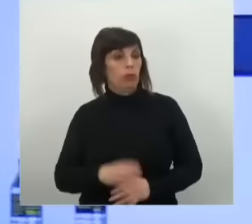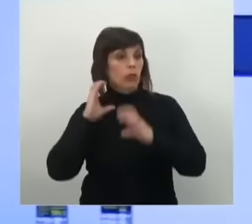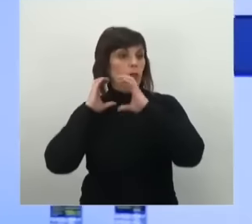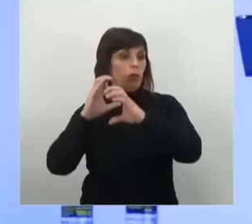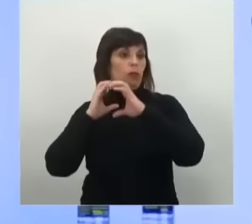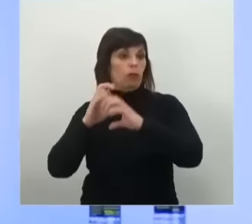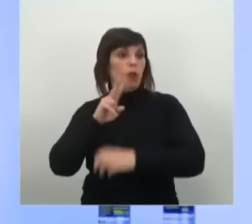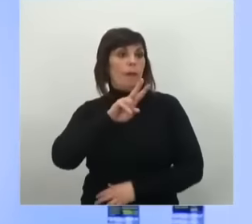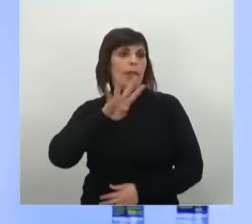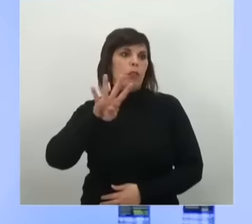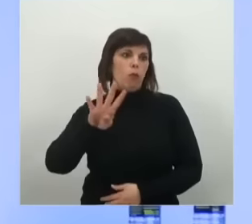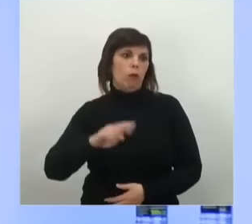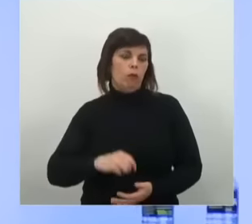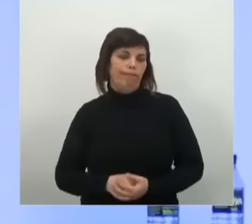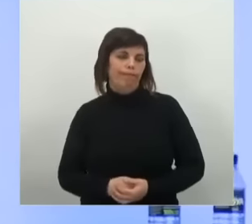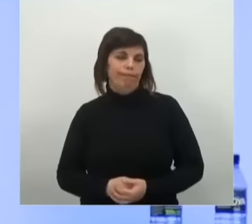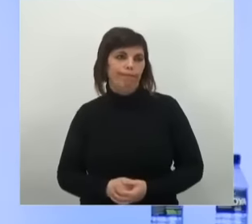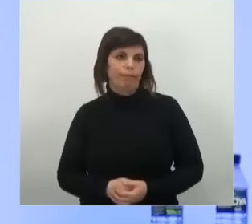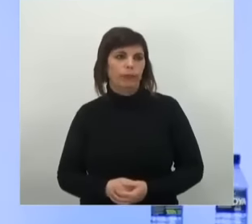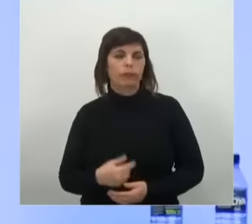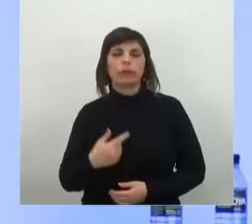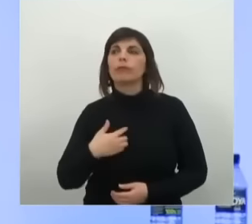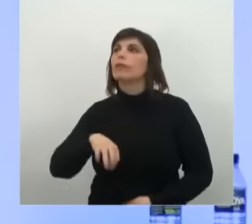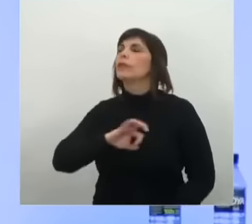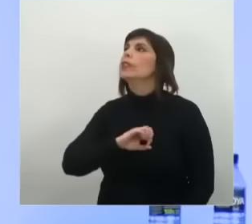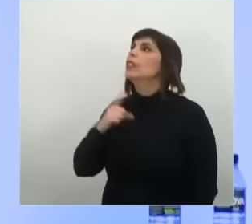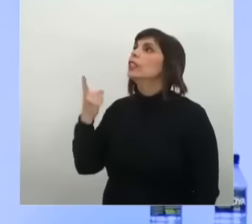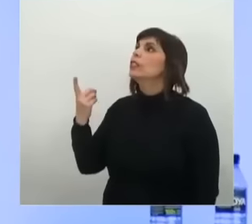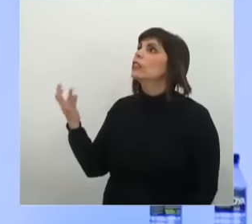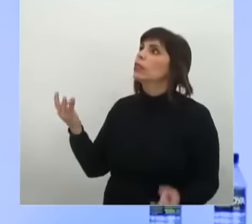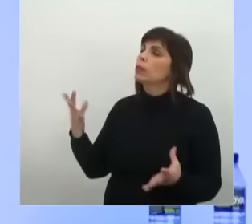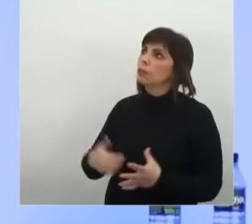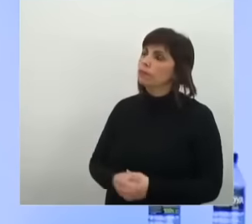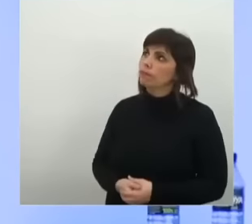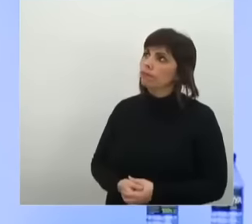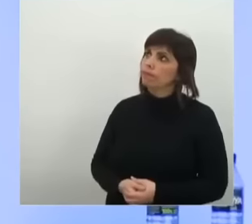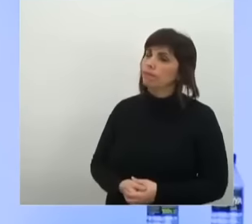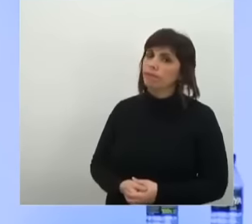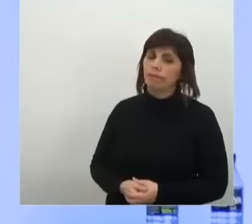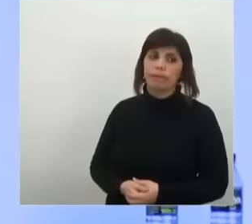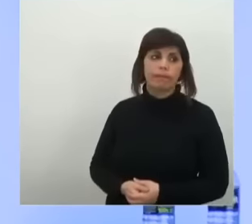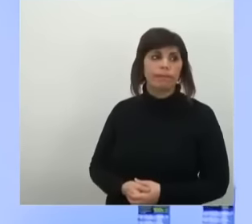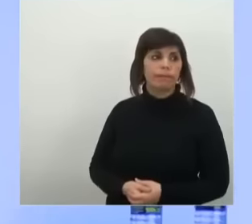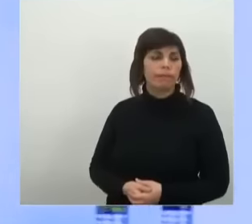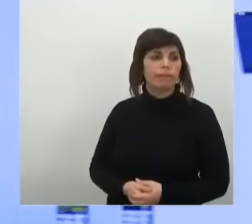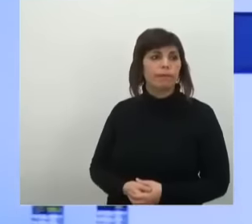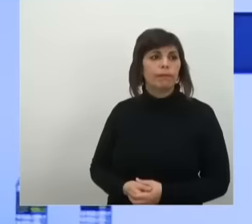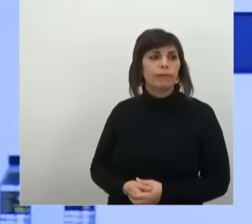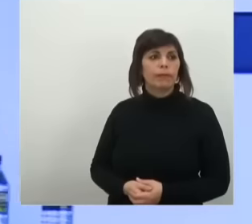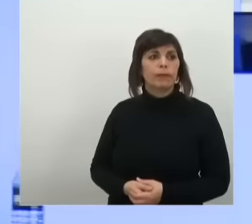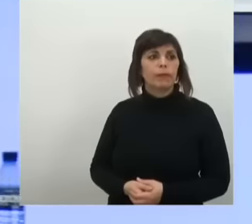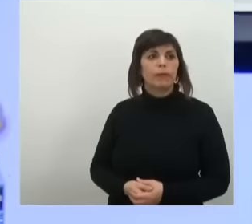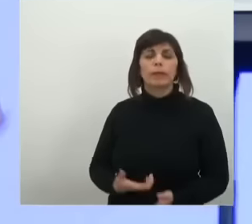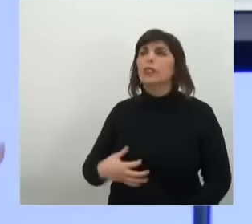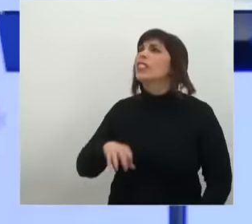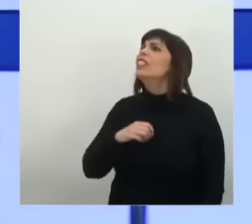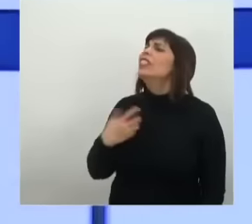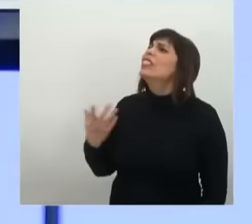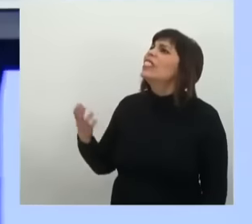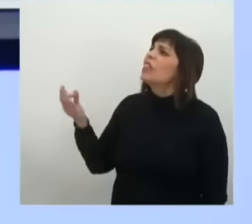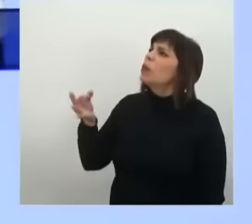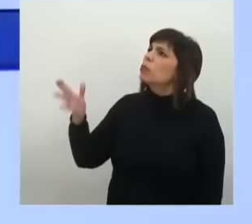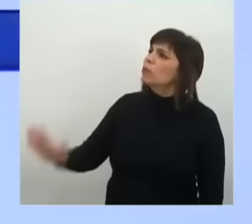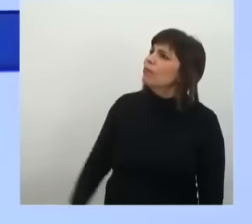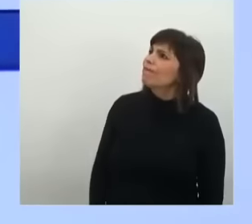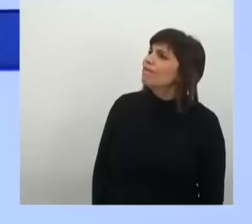dimos todos el servicio y yo dije señor Qué pasó otra vez voy hablo con el señor aporta su oficina señor